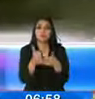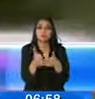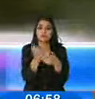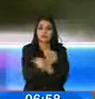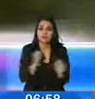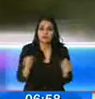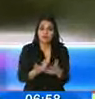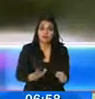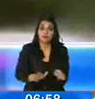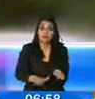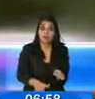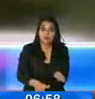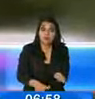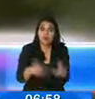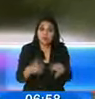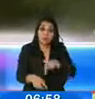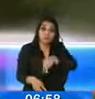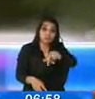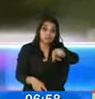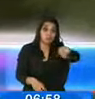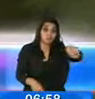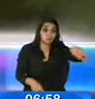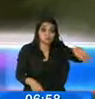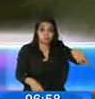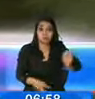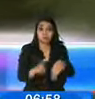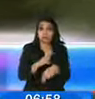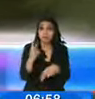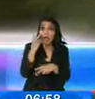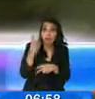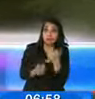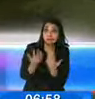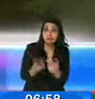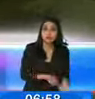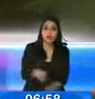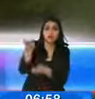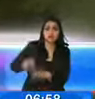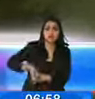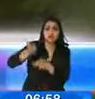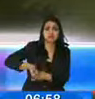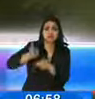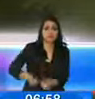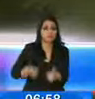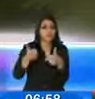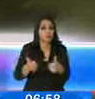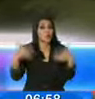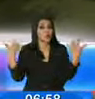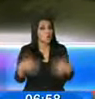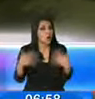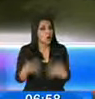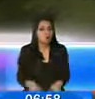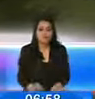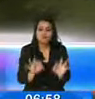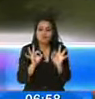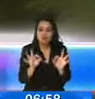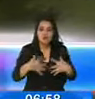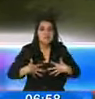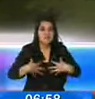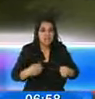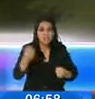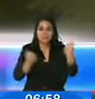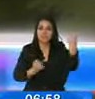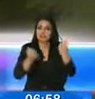ya de frenar baja y le procede a apagar con los extintores de los vehículos. En este caso, por la oportuna y la valiente intervención del